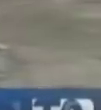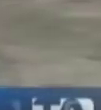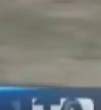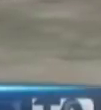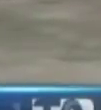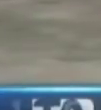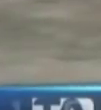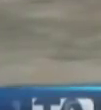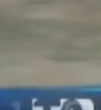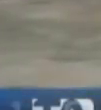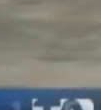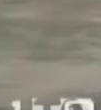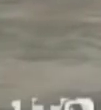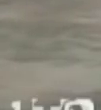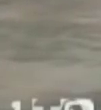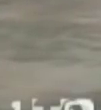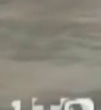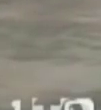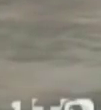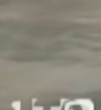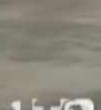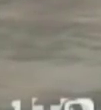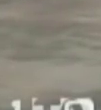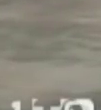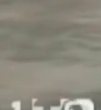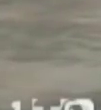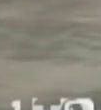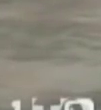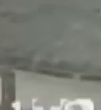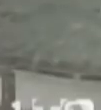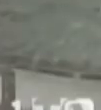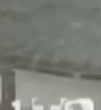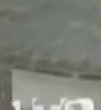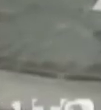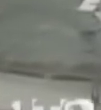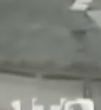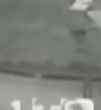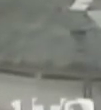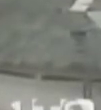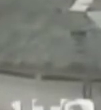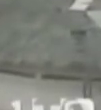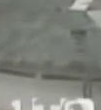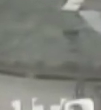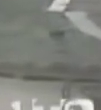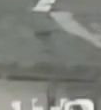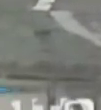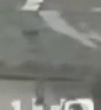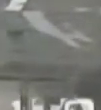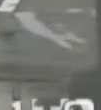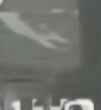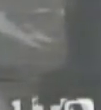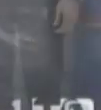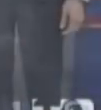principales balnearios del país y con esta imagen les decimos buenos días y les damos la bienvenida a la segunda emisión de su noticiero de la comunidad.